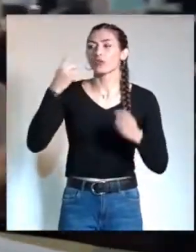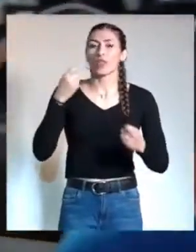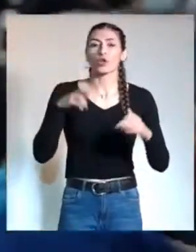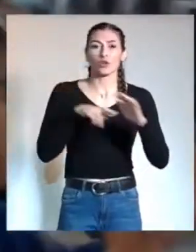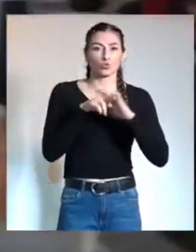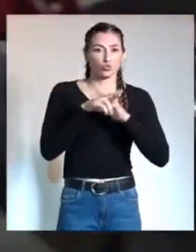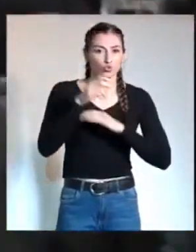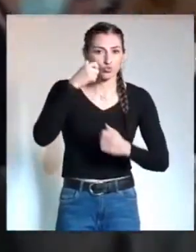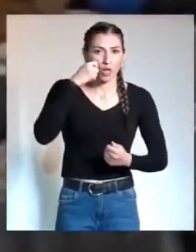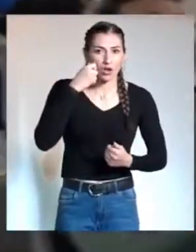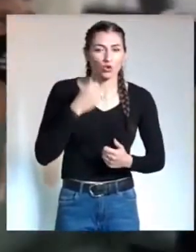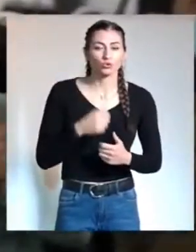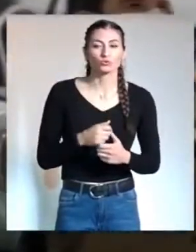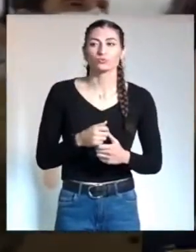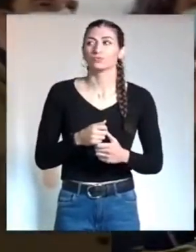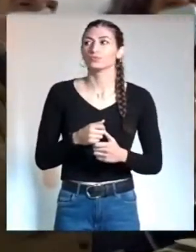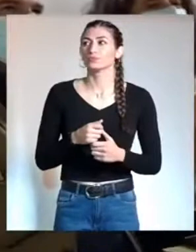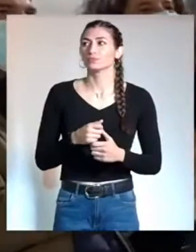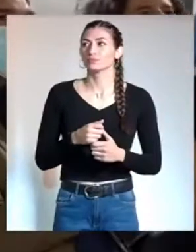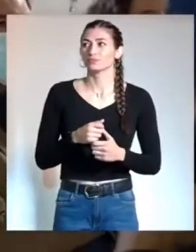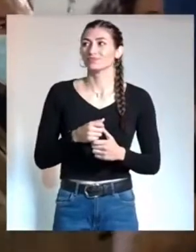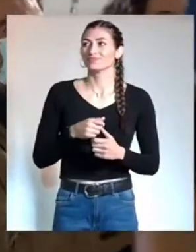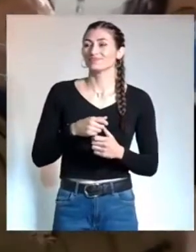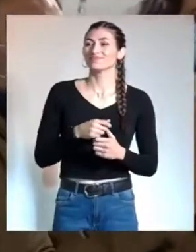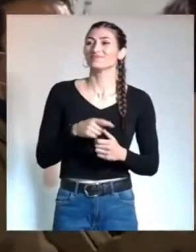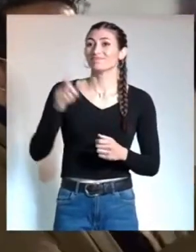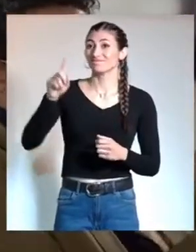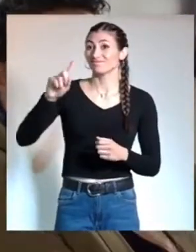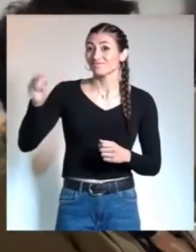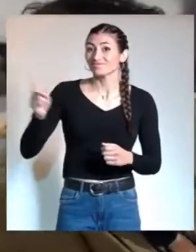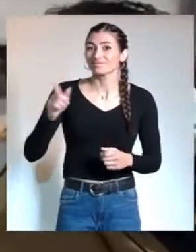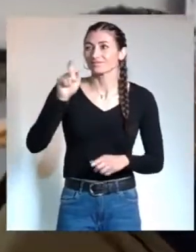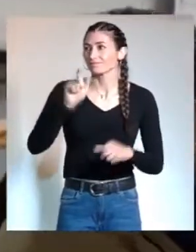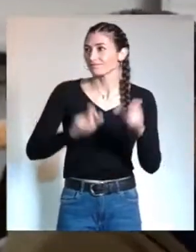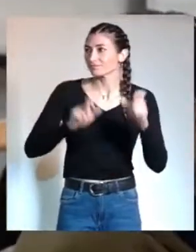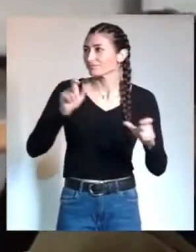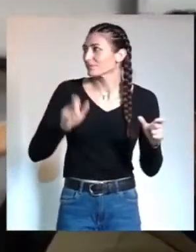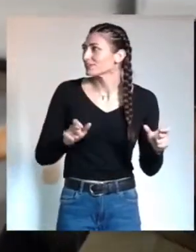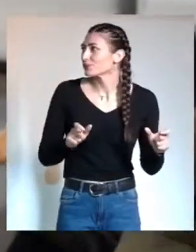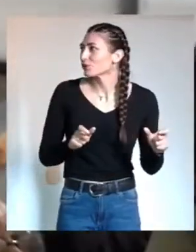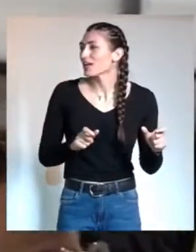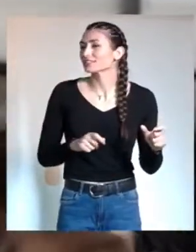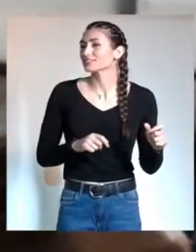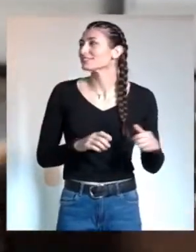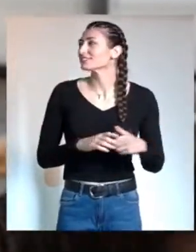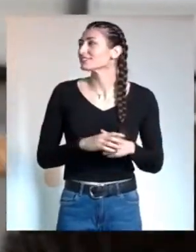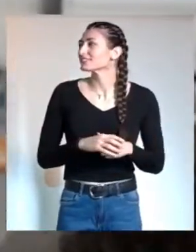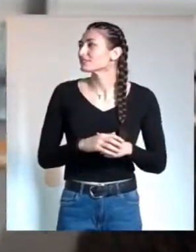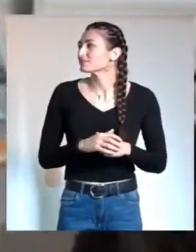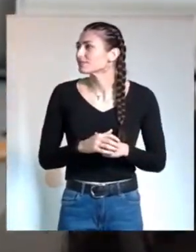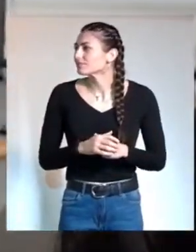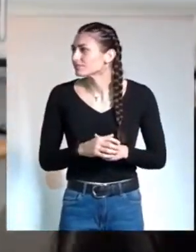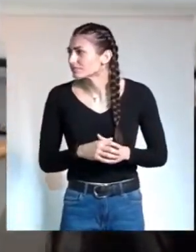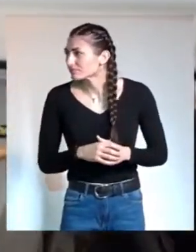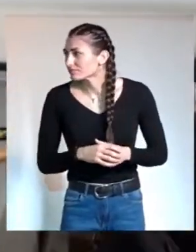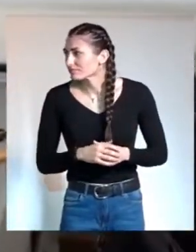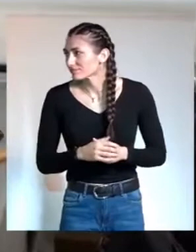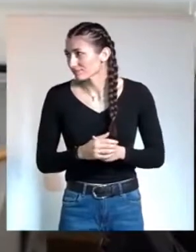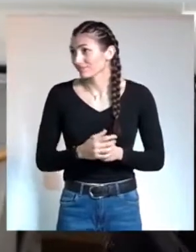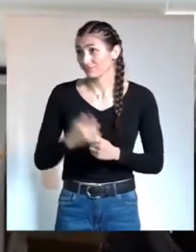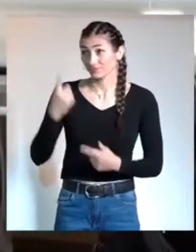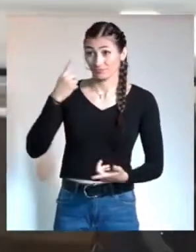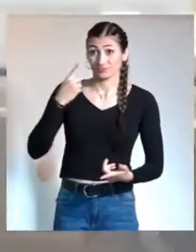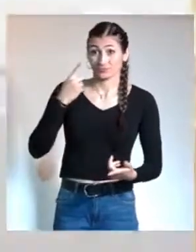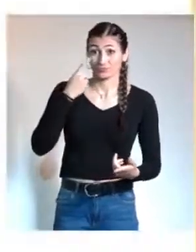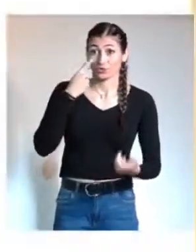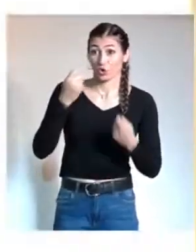humanos. Son las dos personas que no han hablado, que no han estado aquí. Bueno, yo estoy en la coordinadora, pero